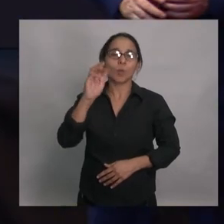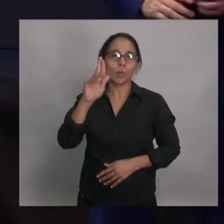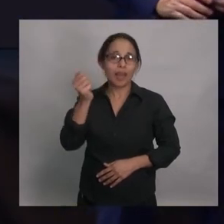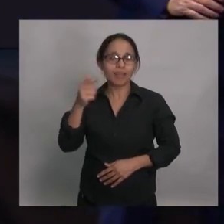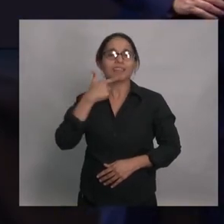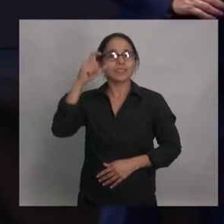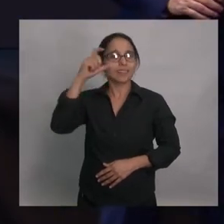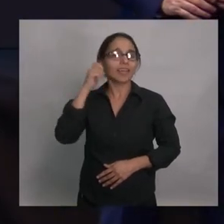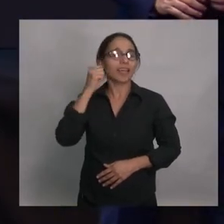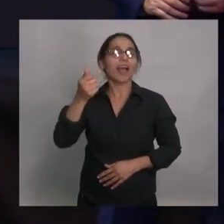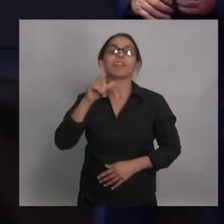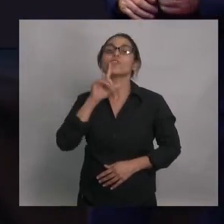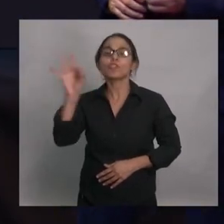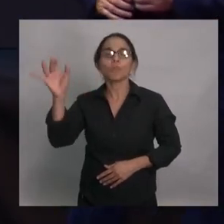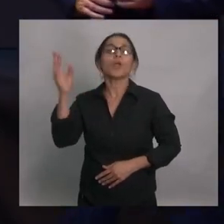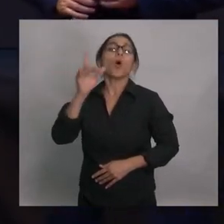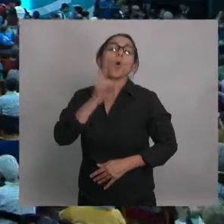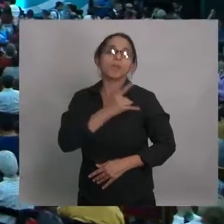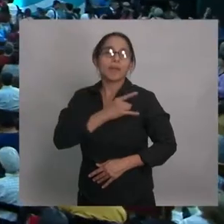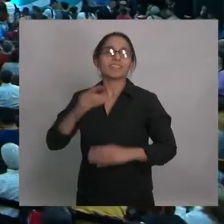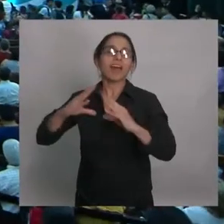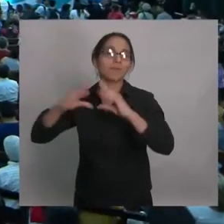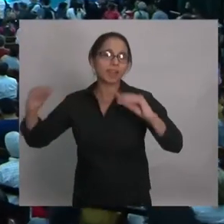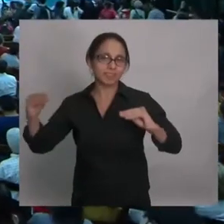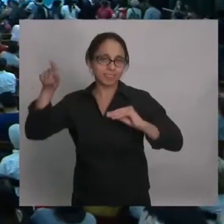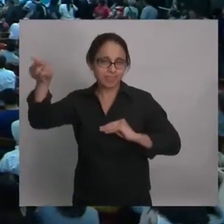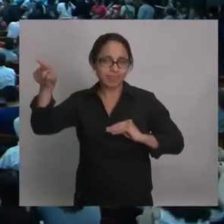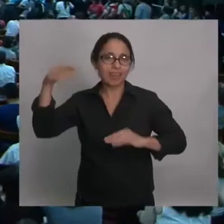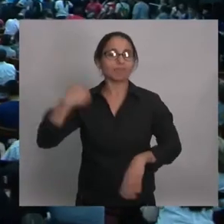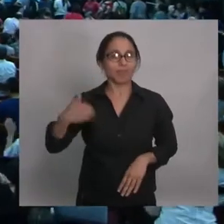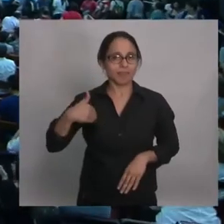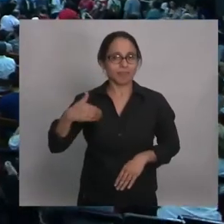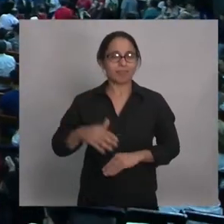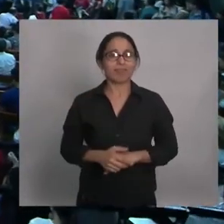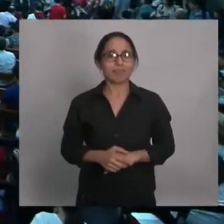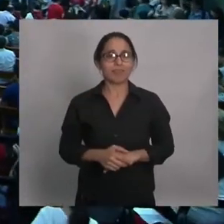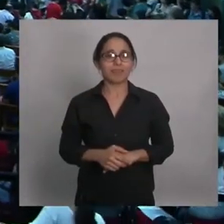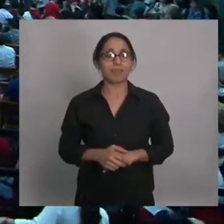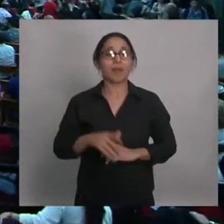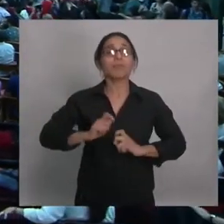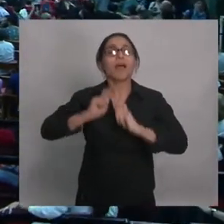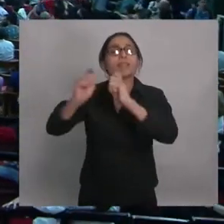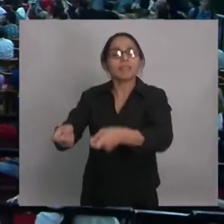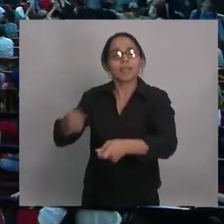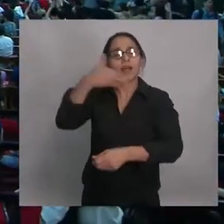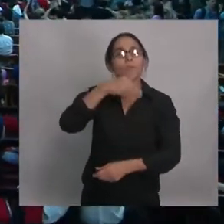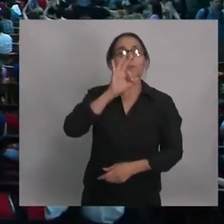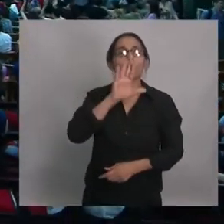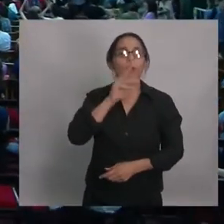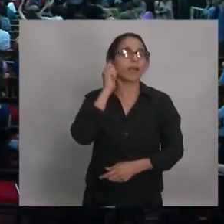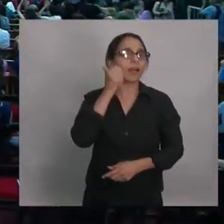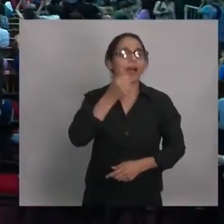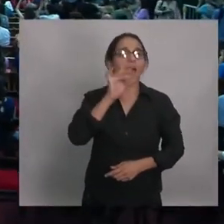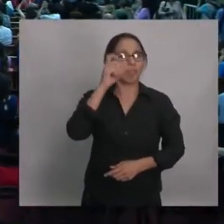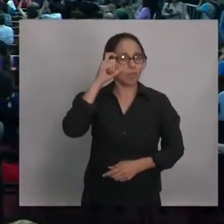de la universidad de brasilia argentina graciela morgade de la universidad de buenos